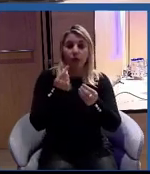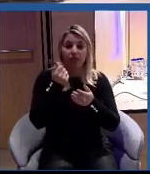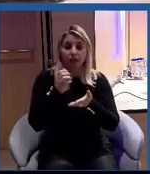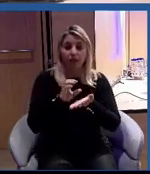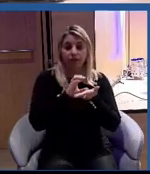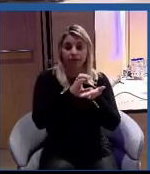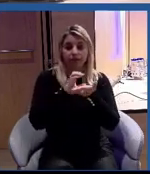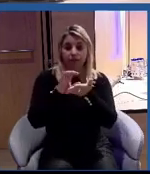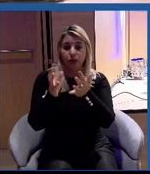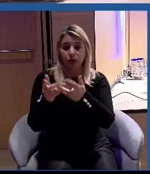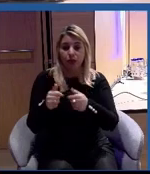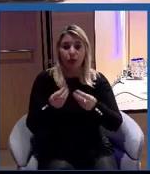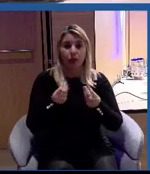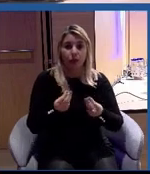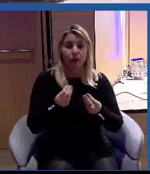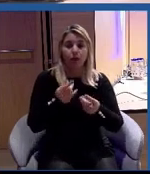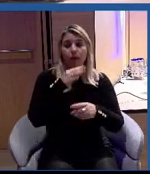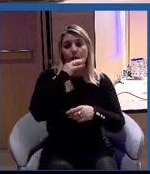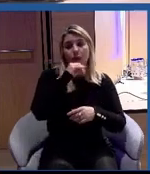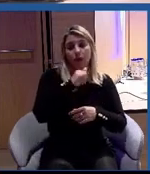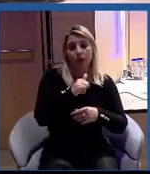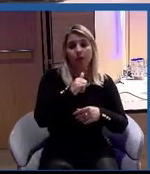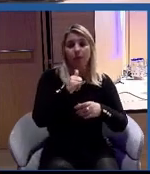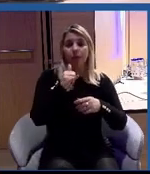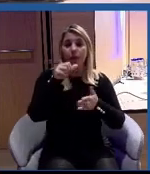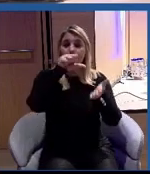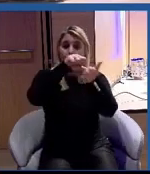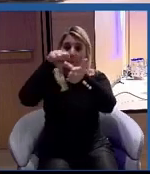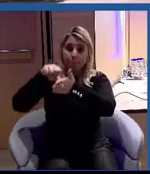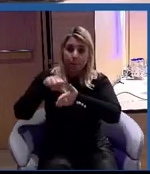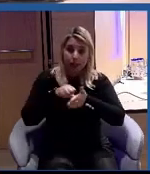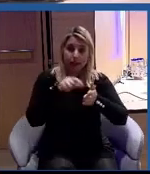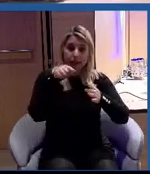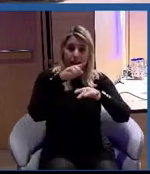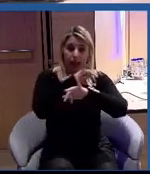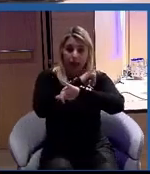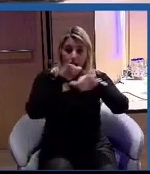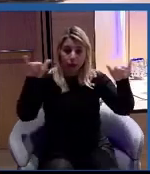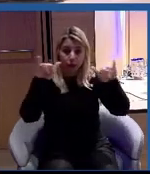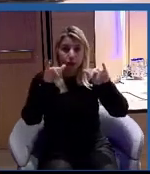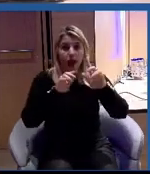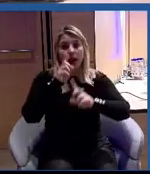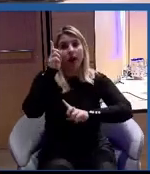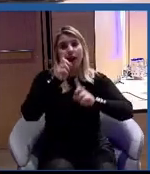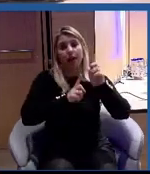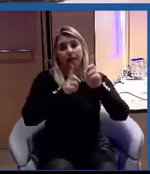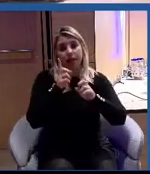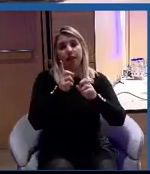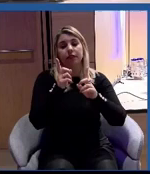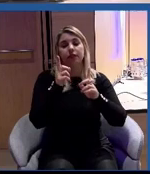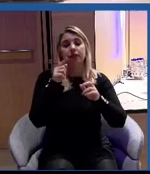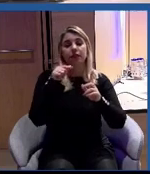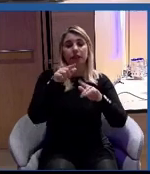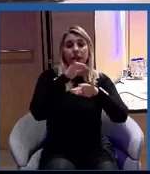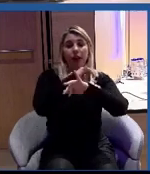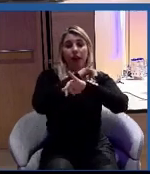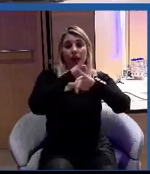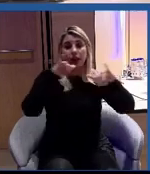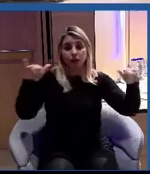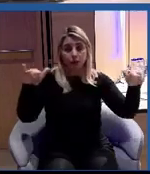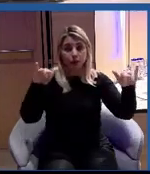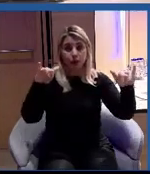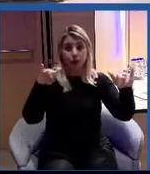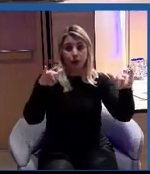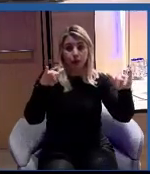además Aparecen abordajes por ejemplo de los países donde Corren los anuncios a veces la extraterritorialidad de estos anuncios